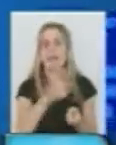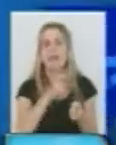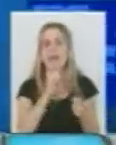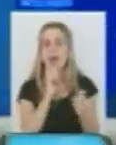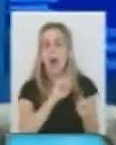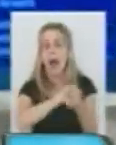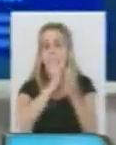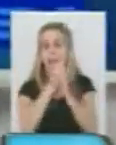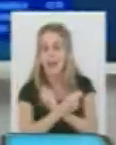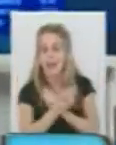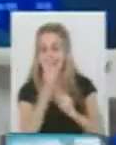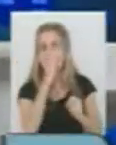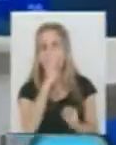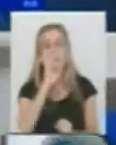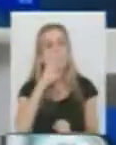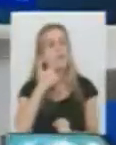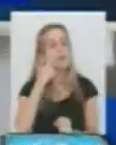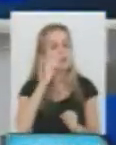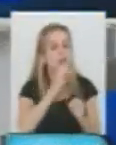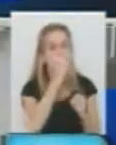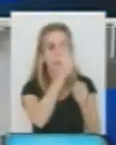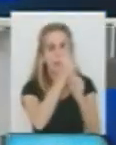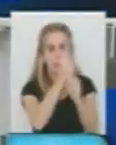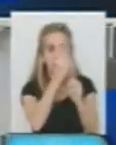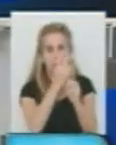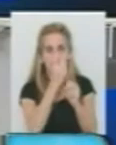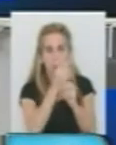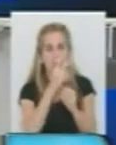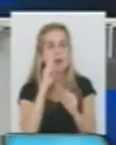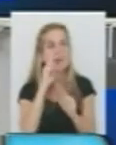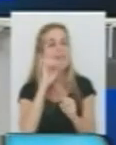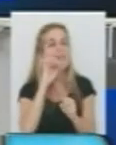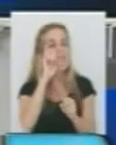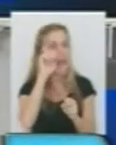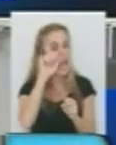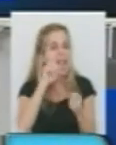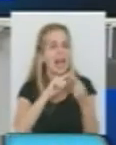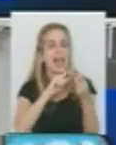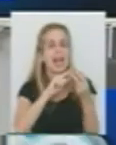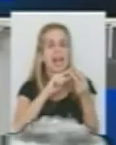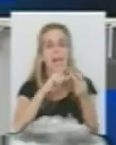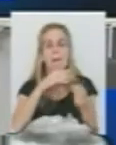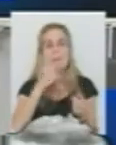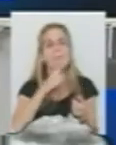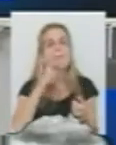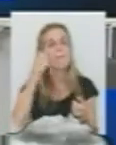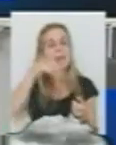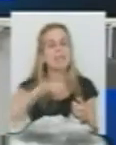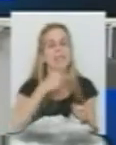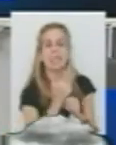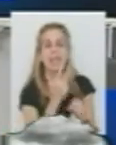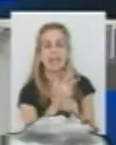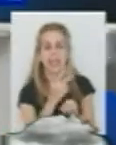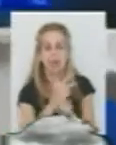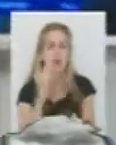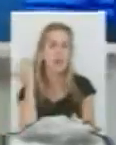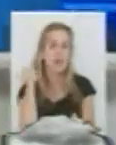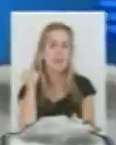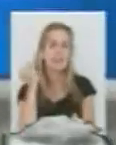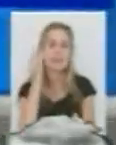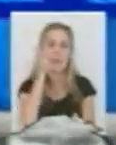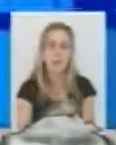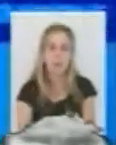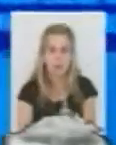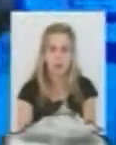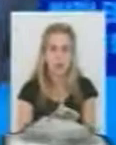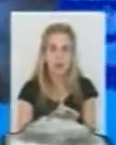Vidal, 18-5. Martín Insaurralde, 16. Obviamente esto no quiere decir que gane la gobernación Bocio, ni mucho menos. Quiere